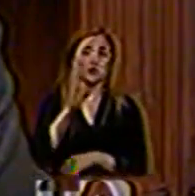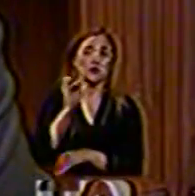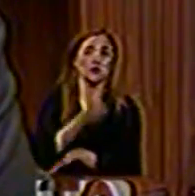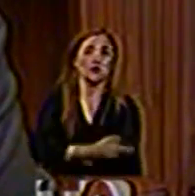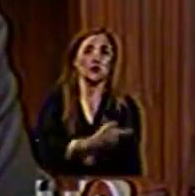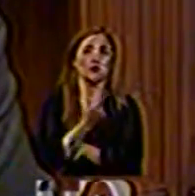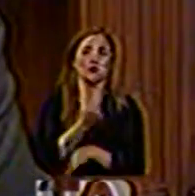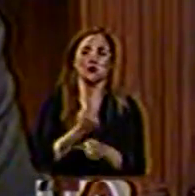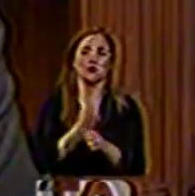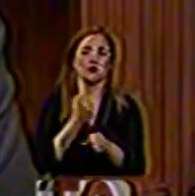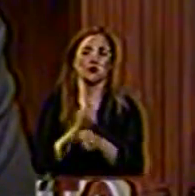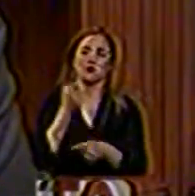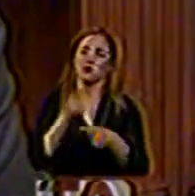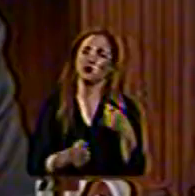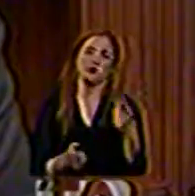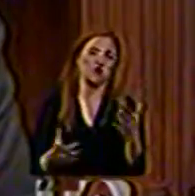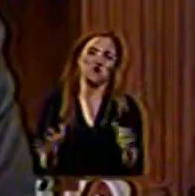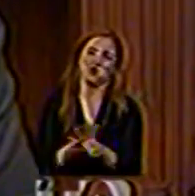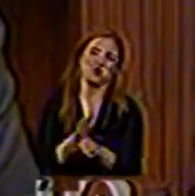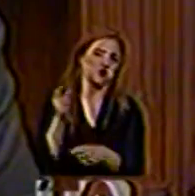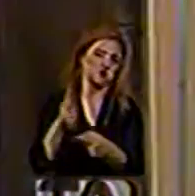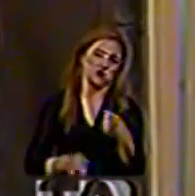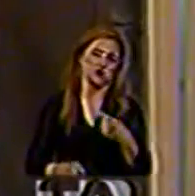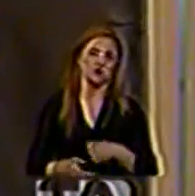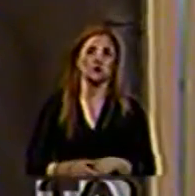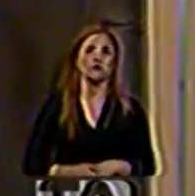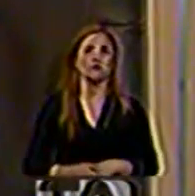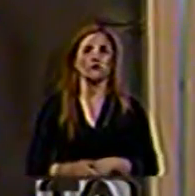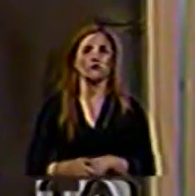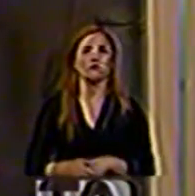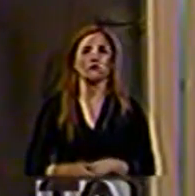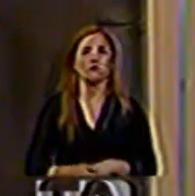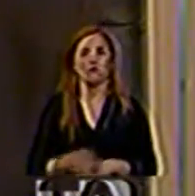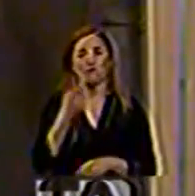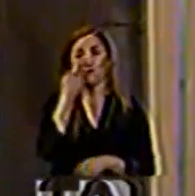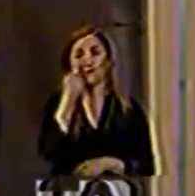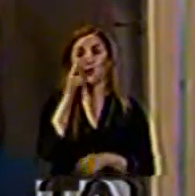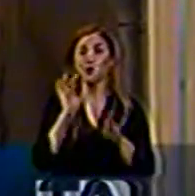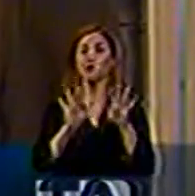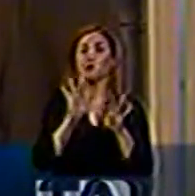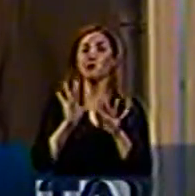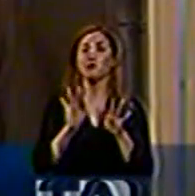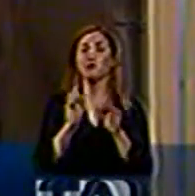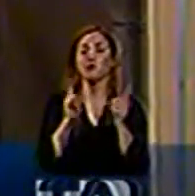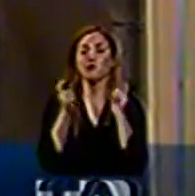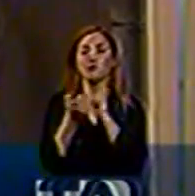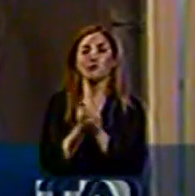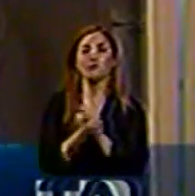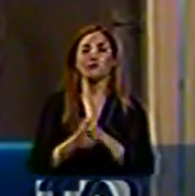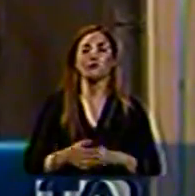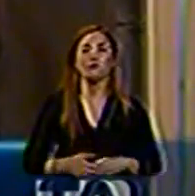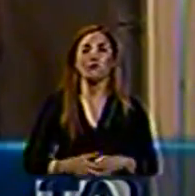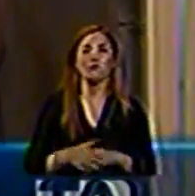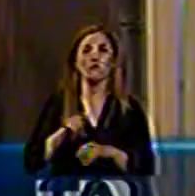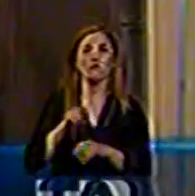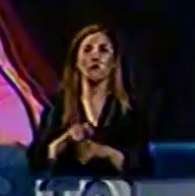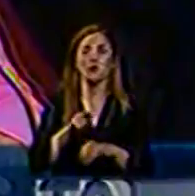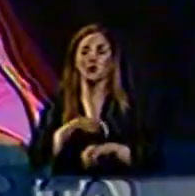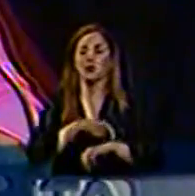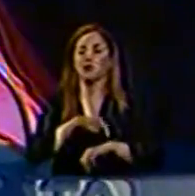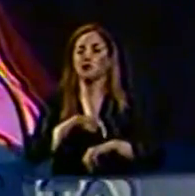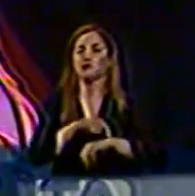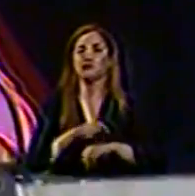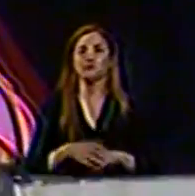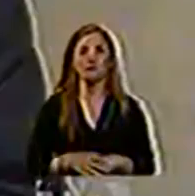días no alcanzaba a hacer todo lo que hay que hacer. Se deben tomar ciertas medidas y ciertos cambios que requerirán un poco más de tiempo.